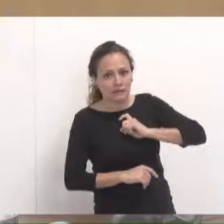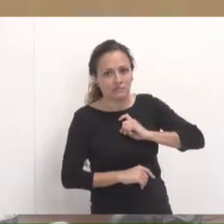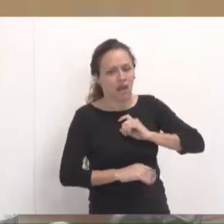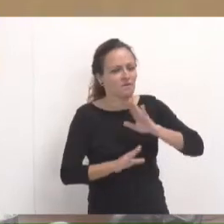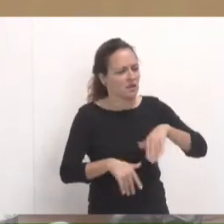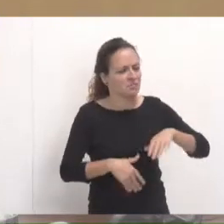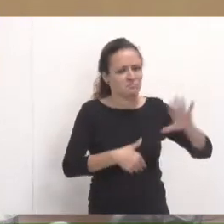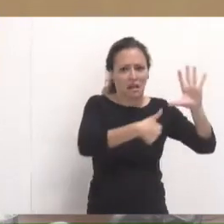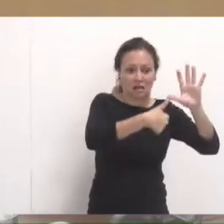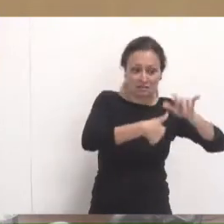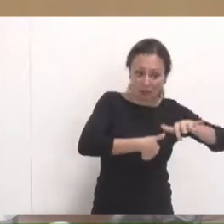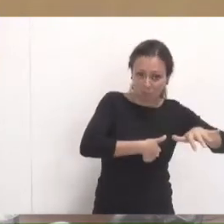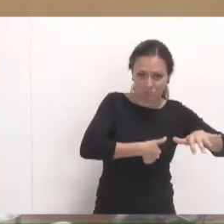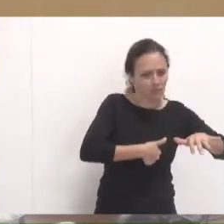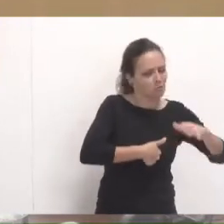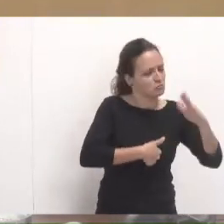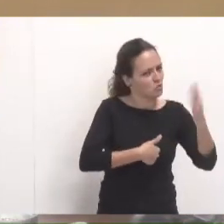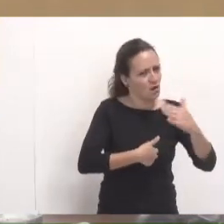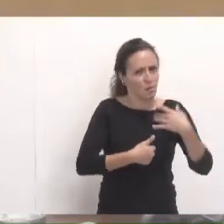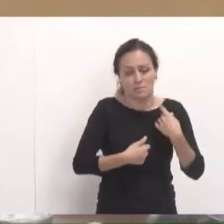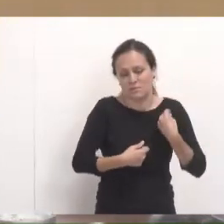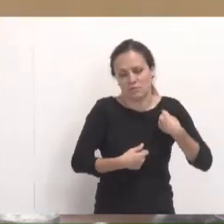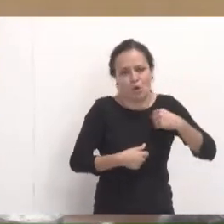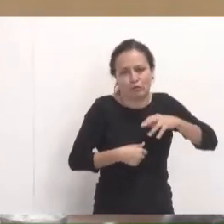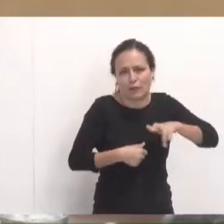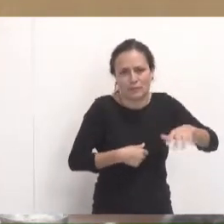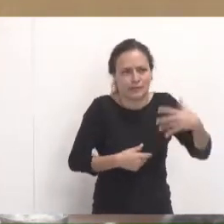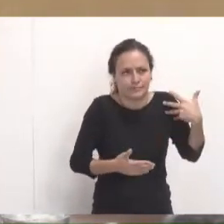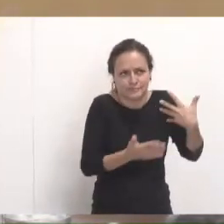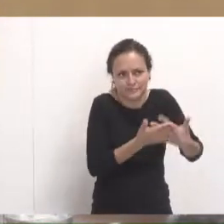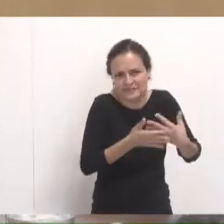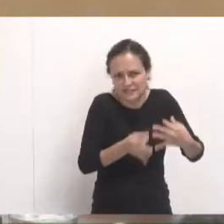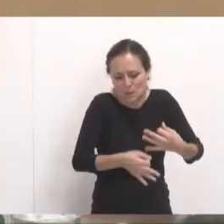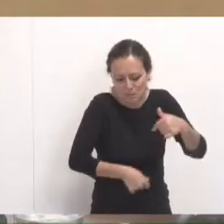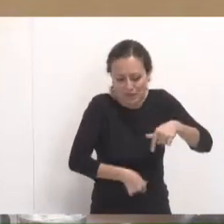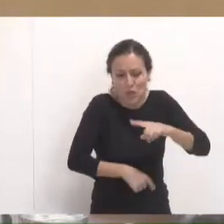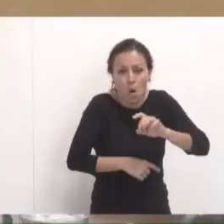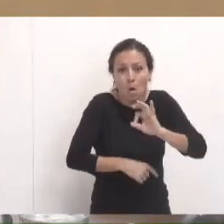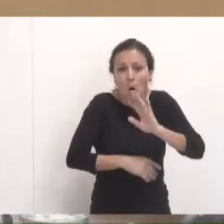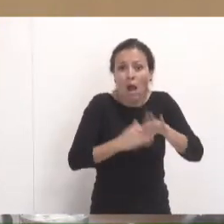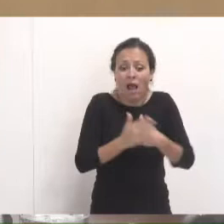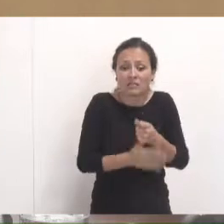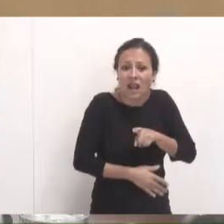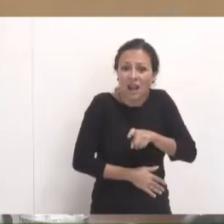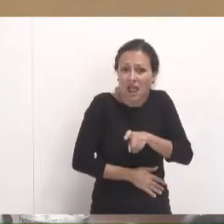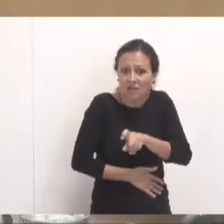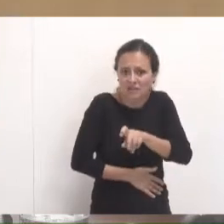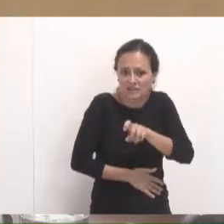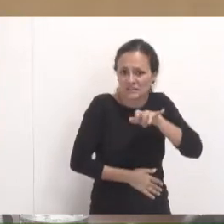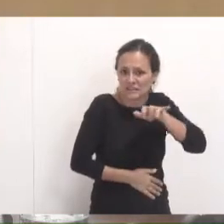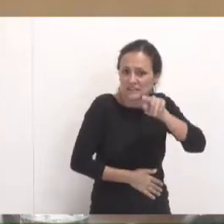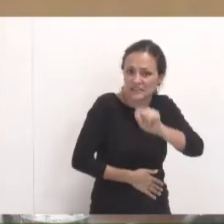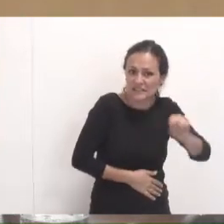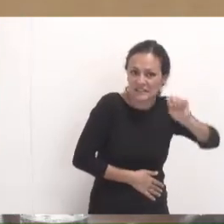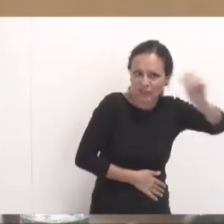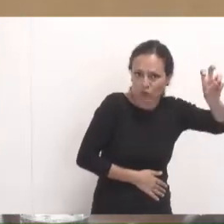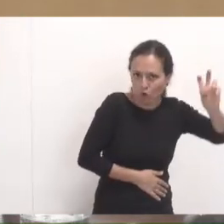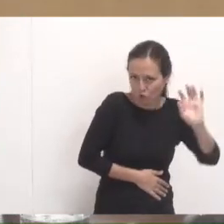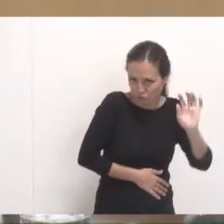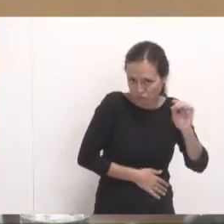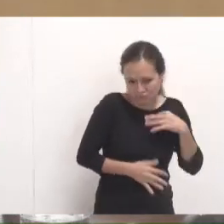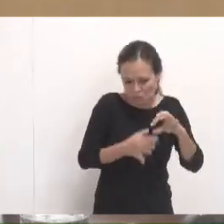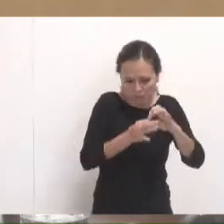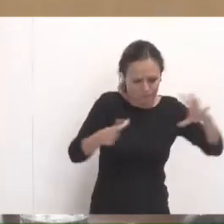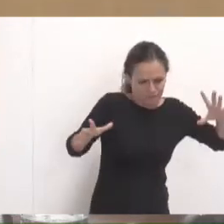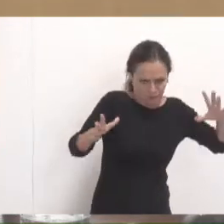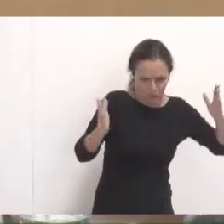norteamericana. Se ha correspondido con la termita de toda la vida o incluso con larvas de otros insectos que nada tienen que ver con la termita. Esa es la parte buena, por lo menos